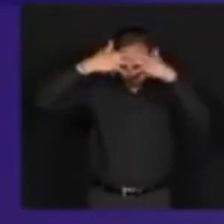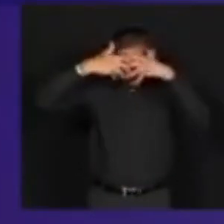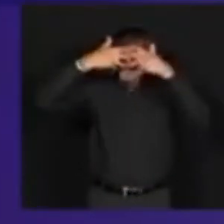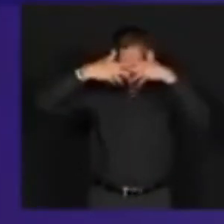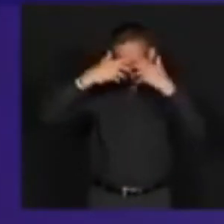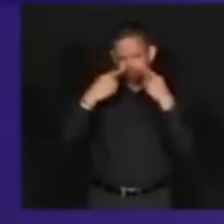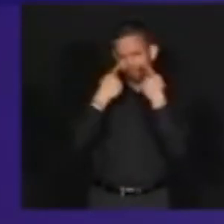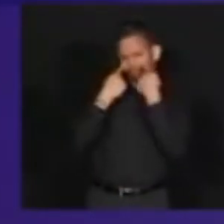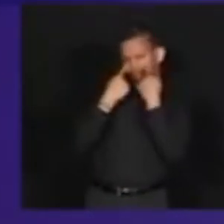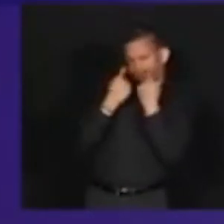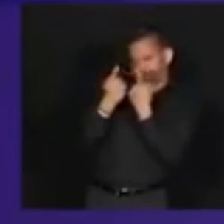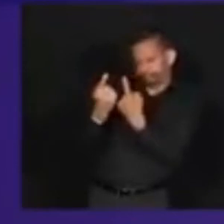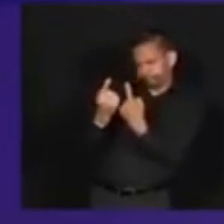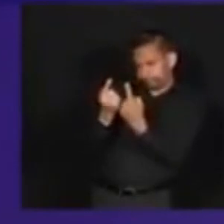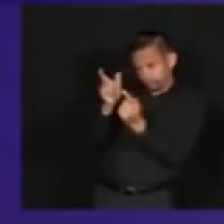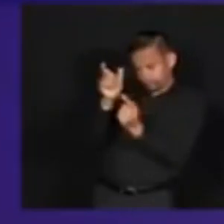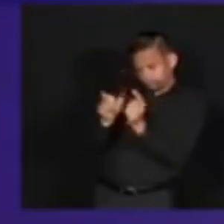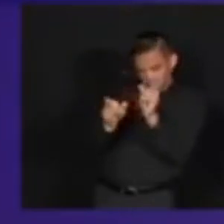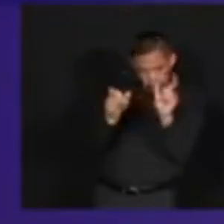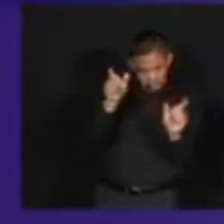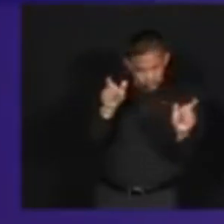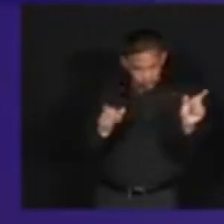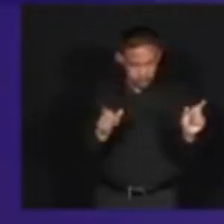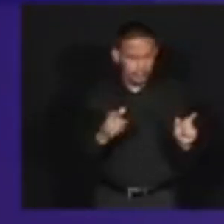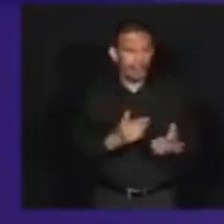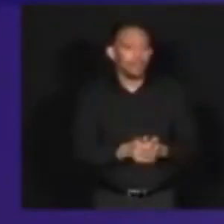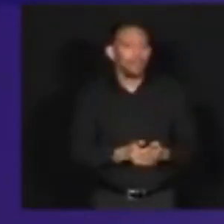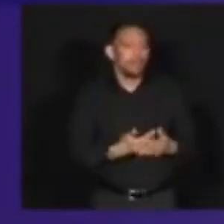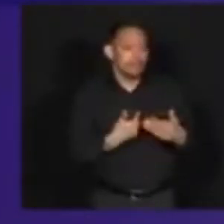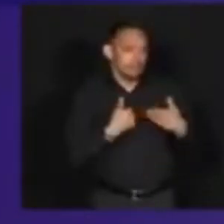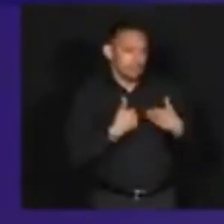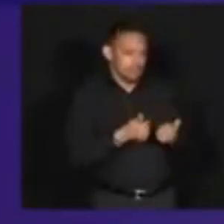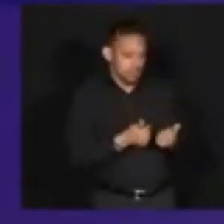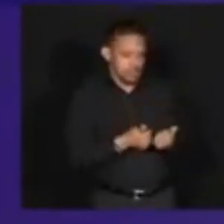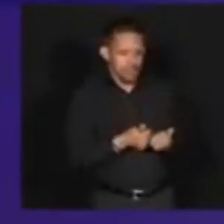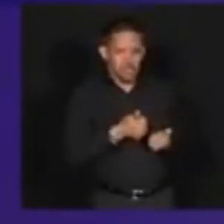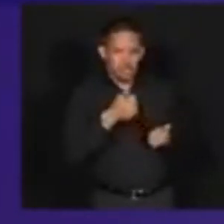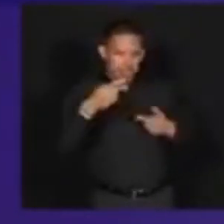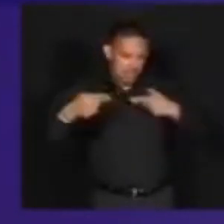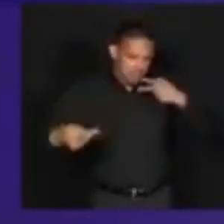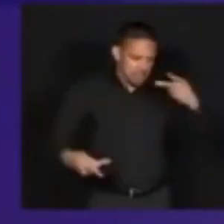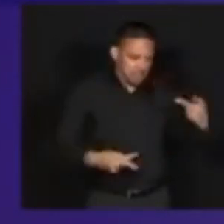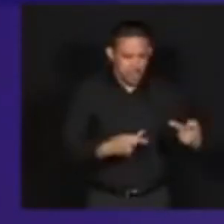atentos al momento en que la persona o personas callan o hacen preguntas, o